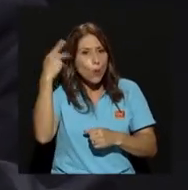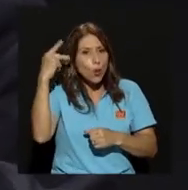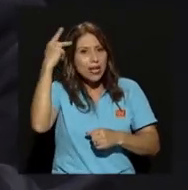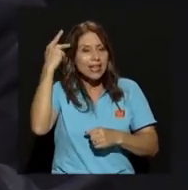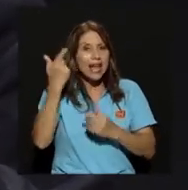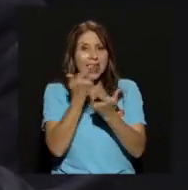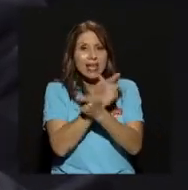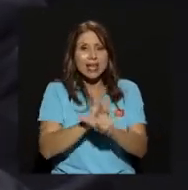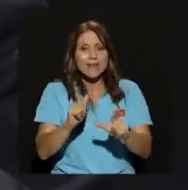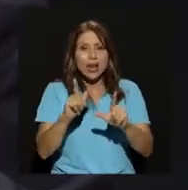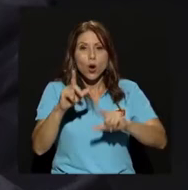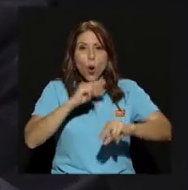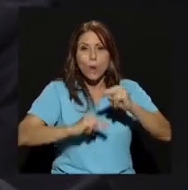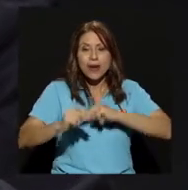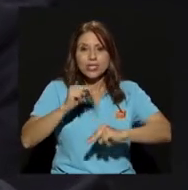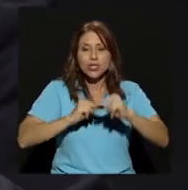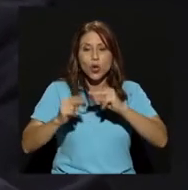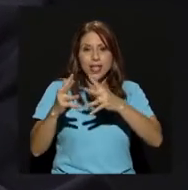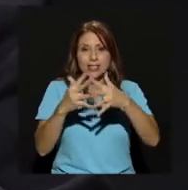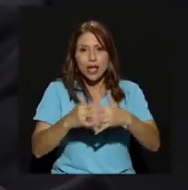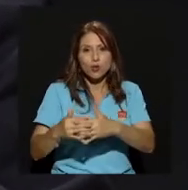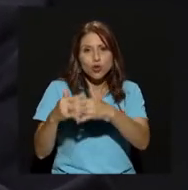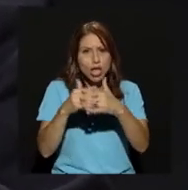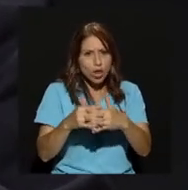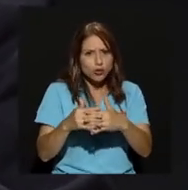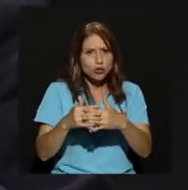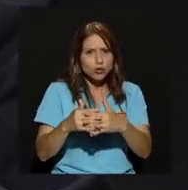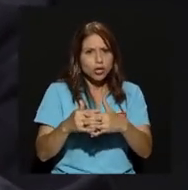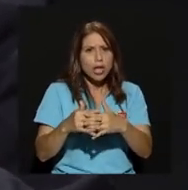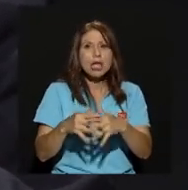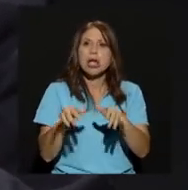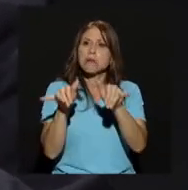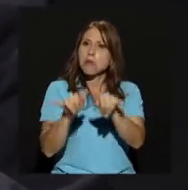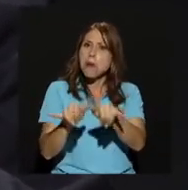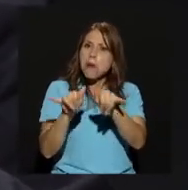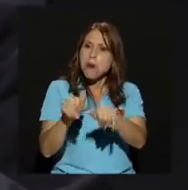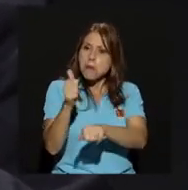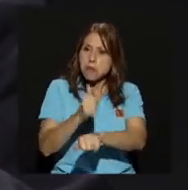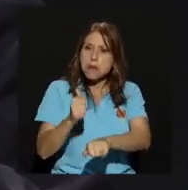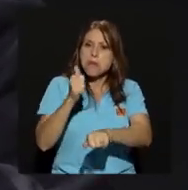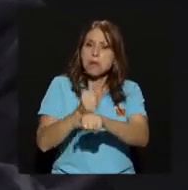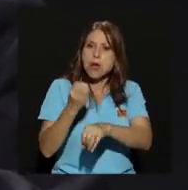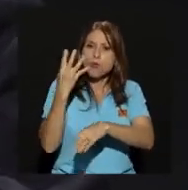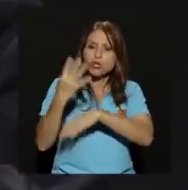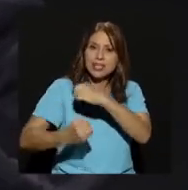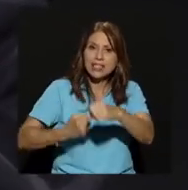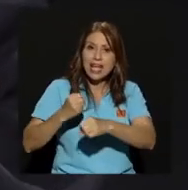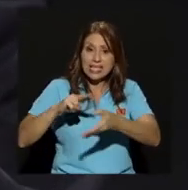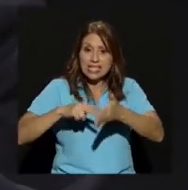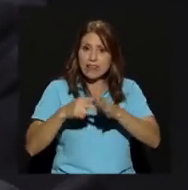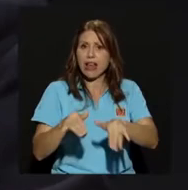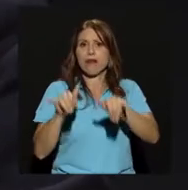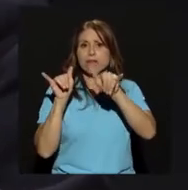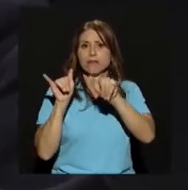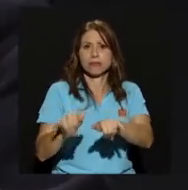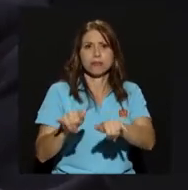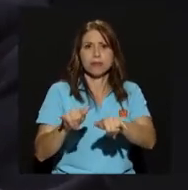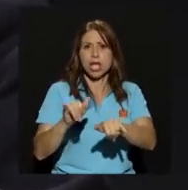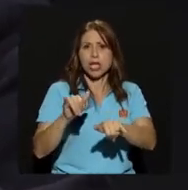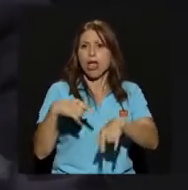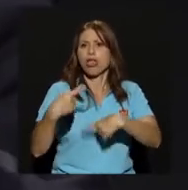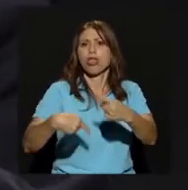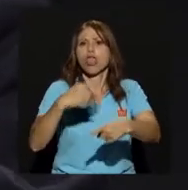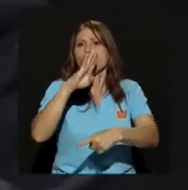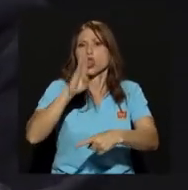eeuu tan asentadas durante muchas décadas era algo que estaba escrito en piedra y que nunca iba a